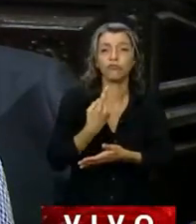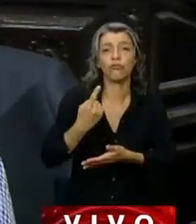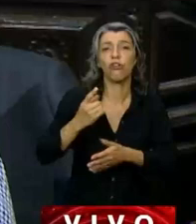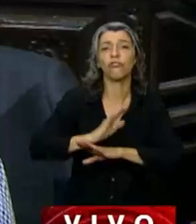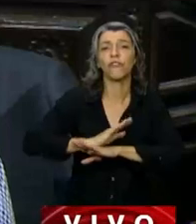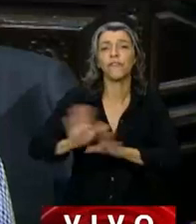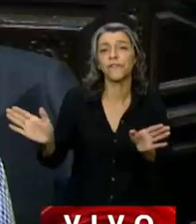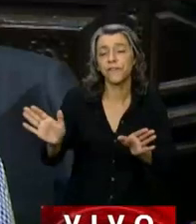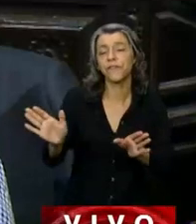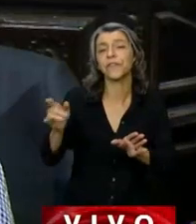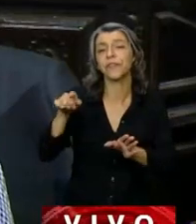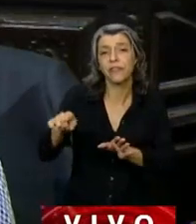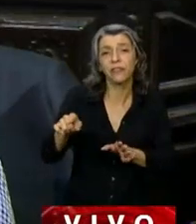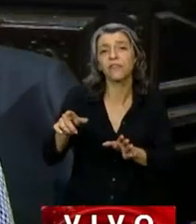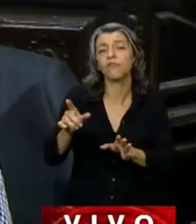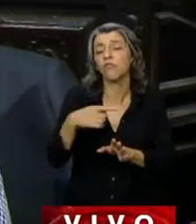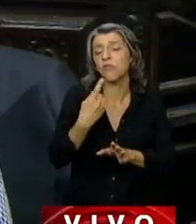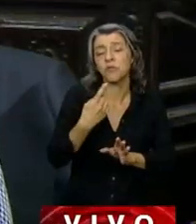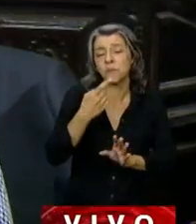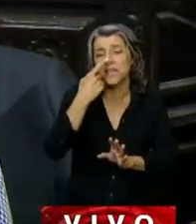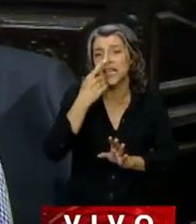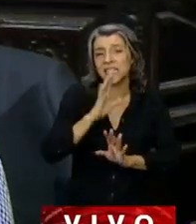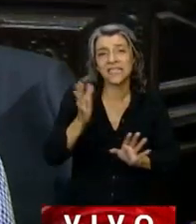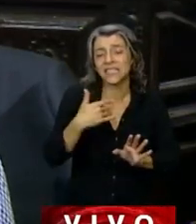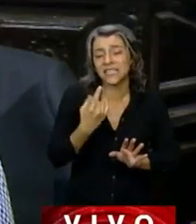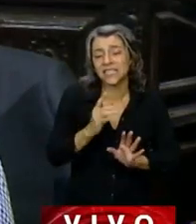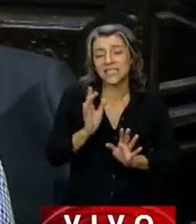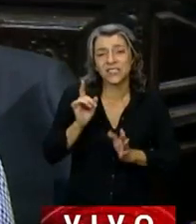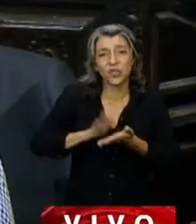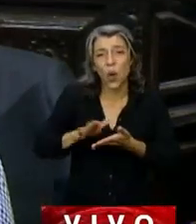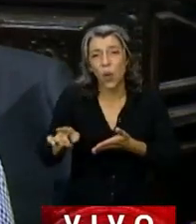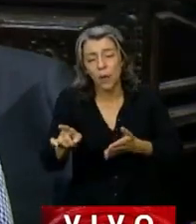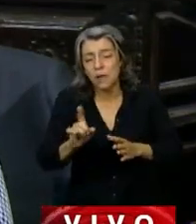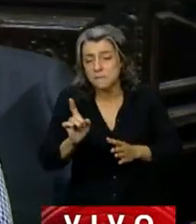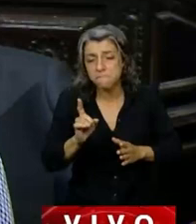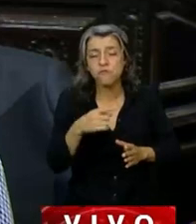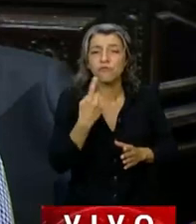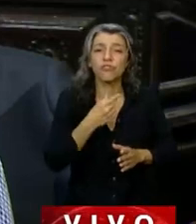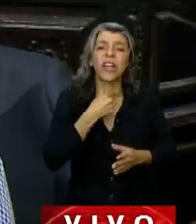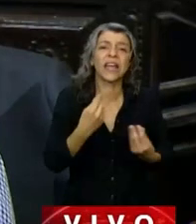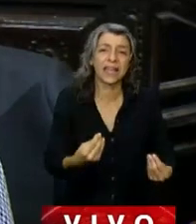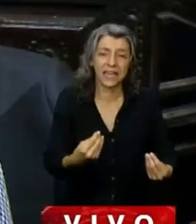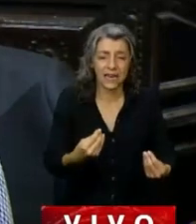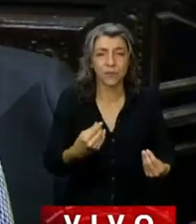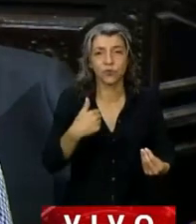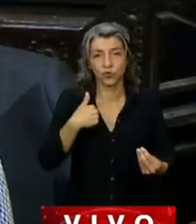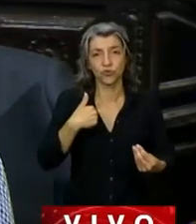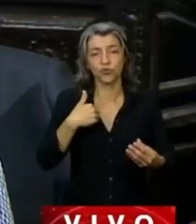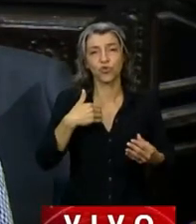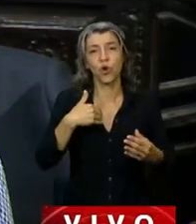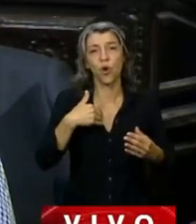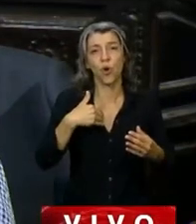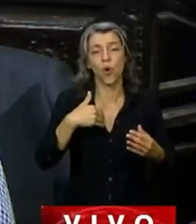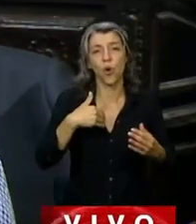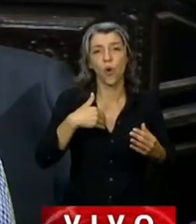señor presidente. Lo que se está intentando, y voy a usar palabras de uno de los diputados del